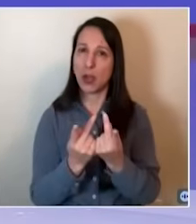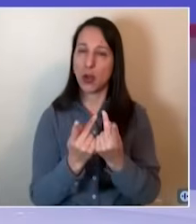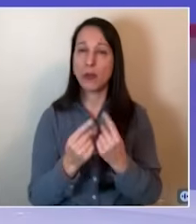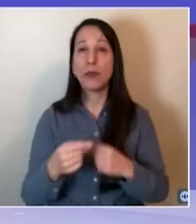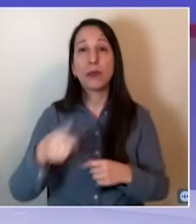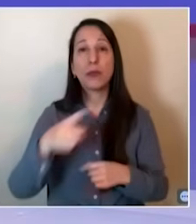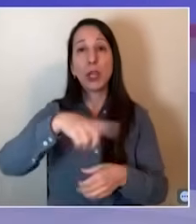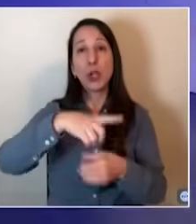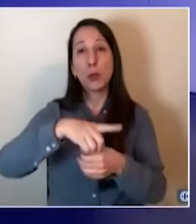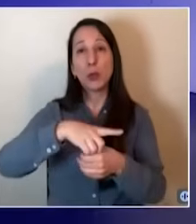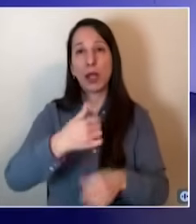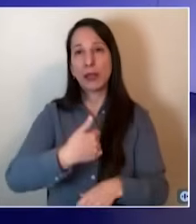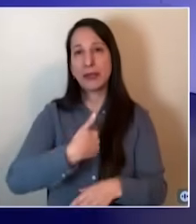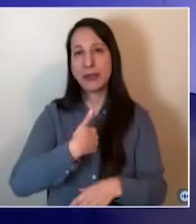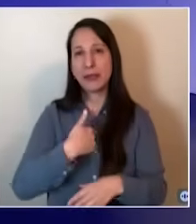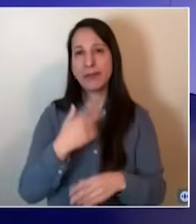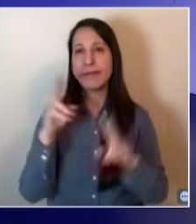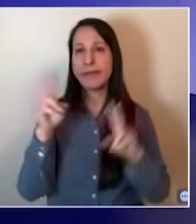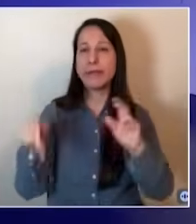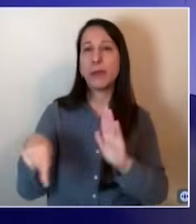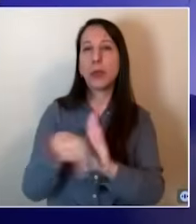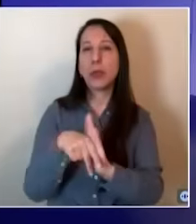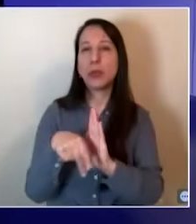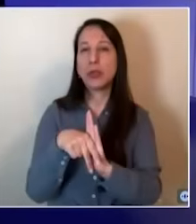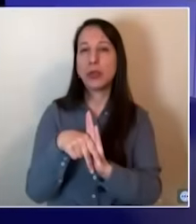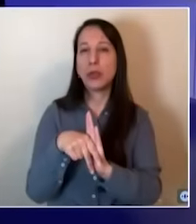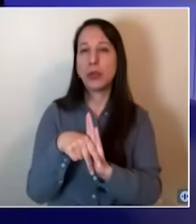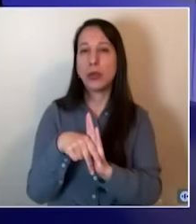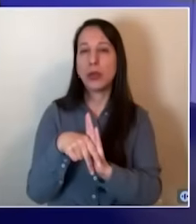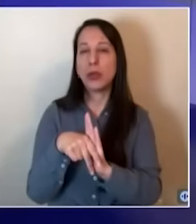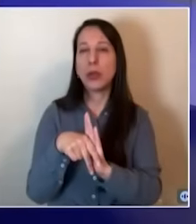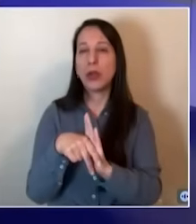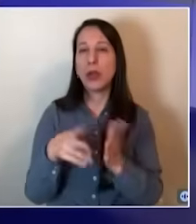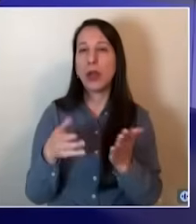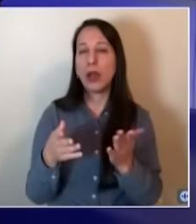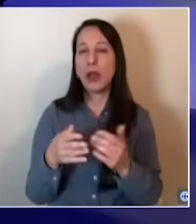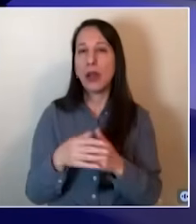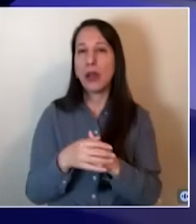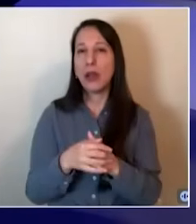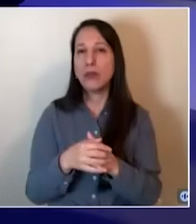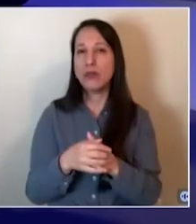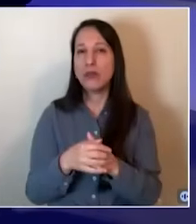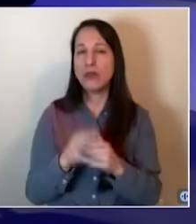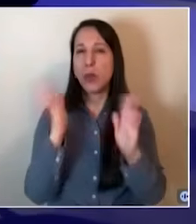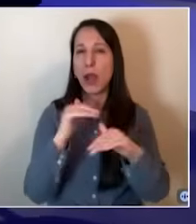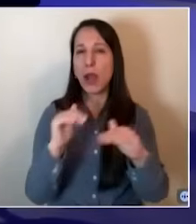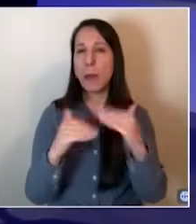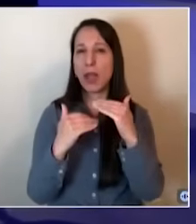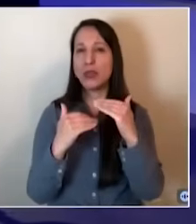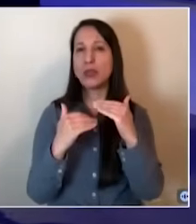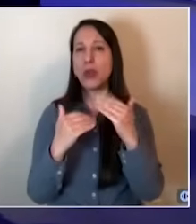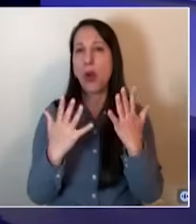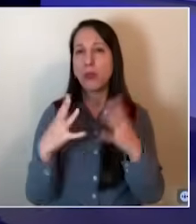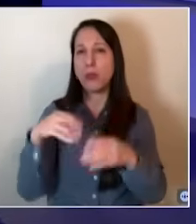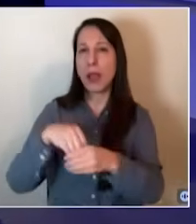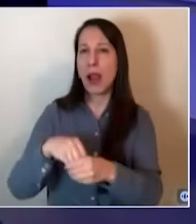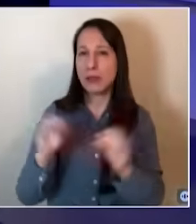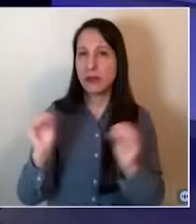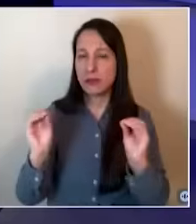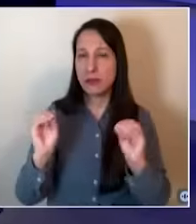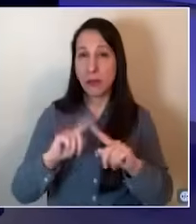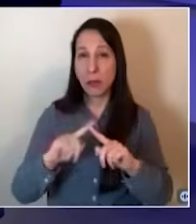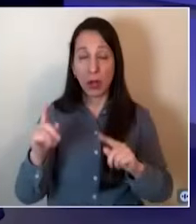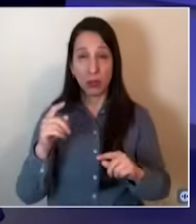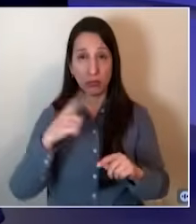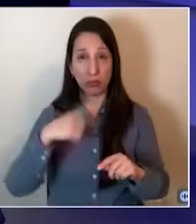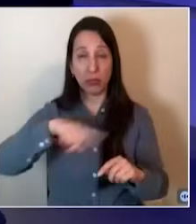tienen prohibición, no tienen la limitación de la beligerancia, pero si estamos, yo vuelvo a lo mismo, el problema